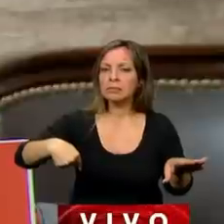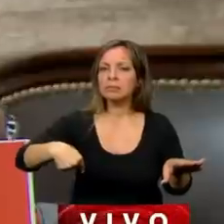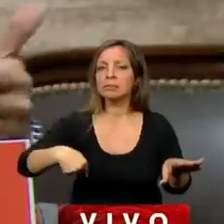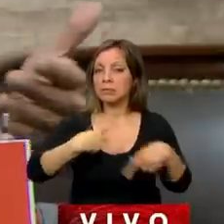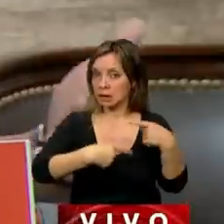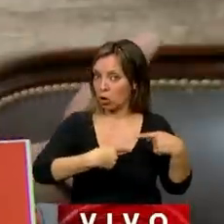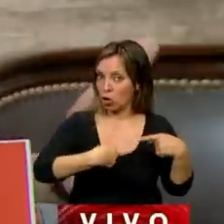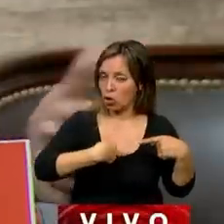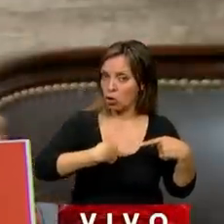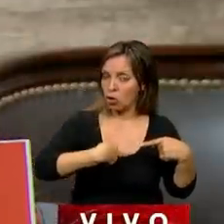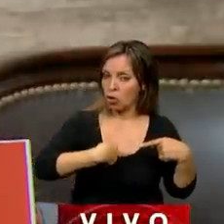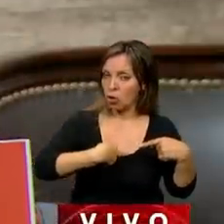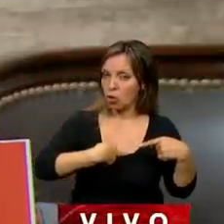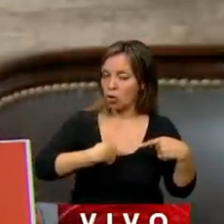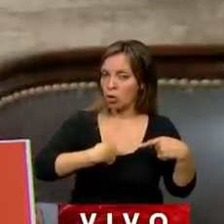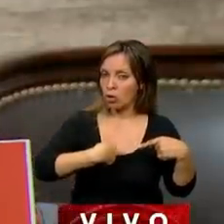Continúo.